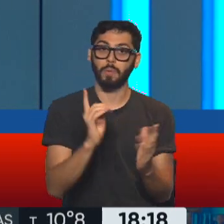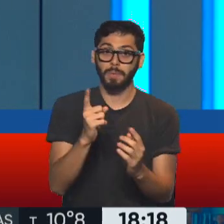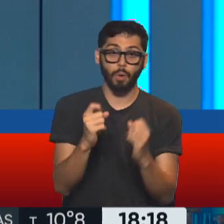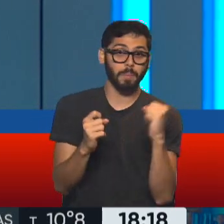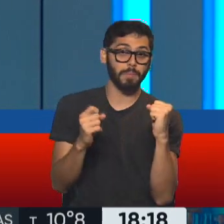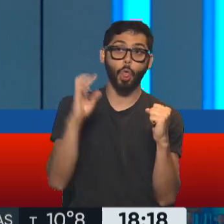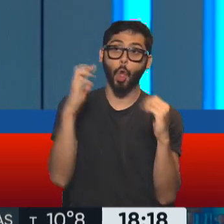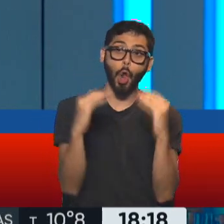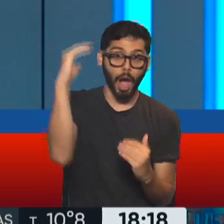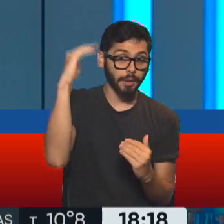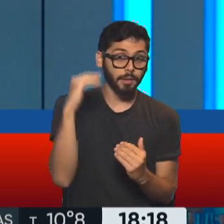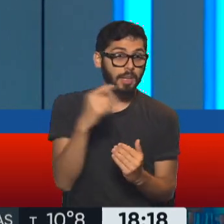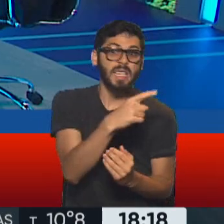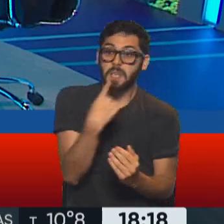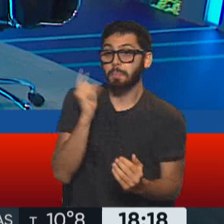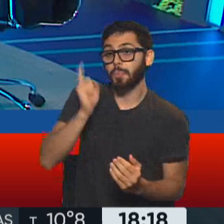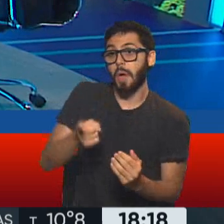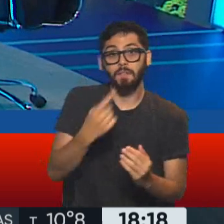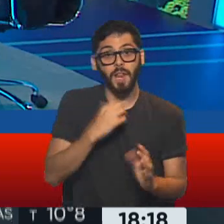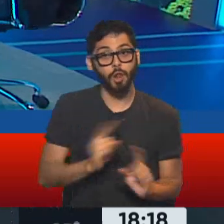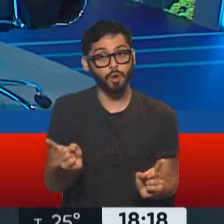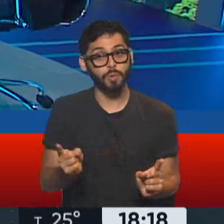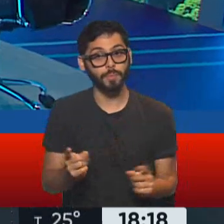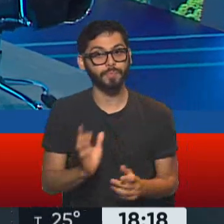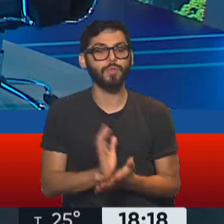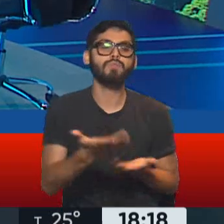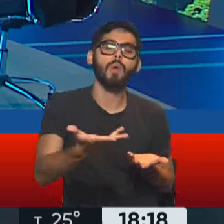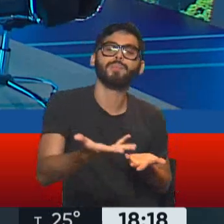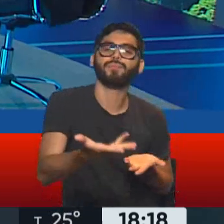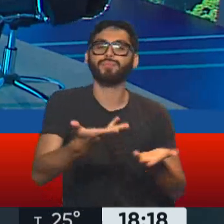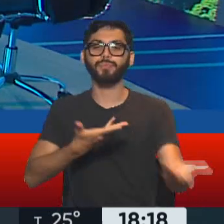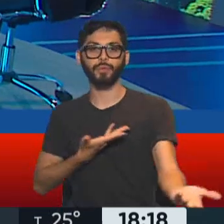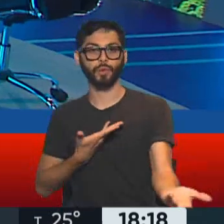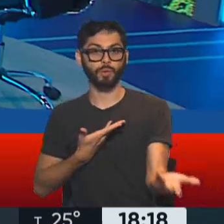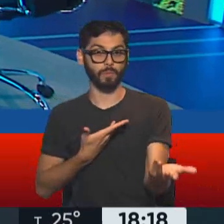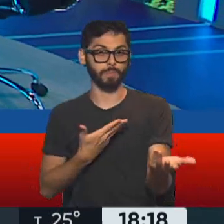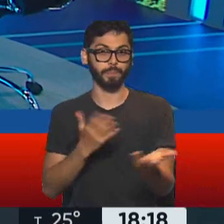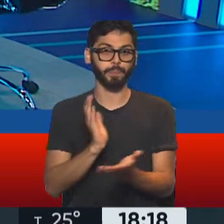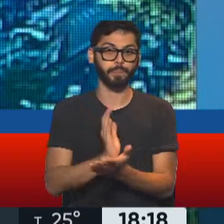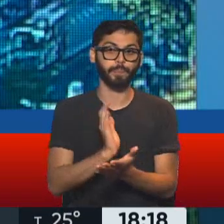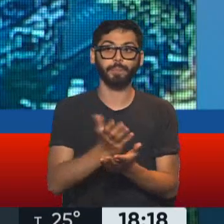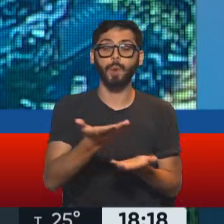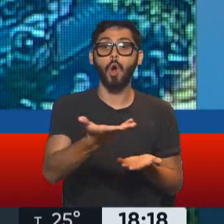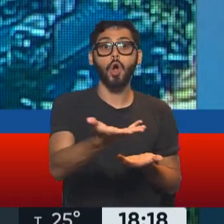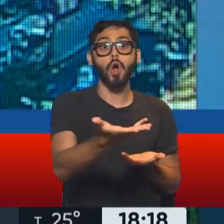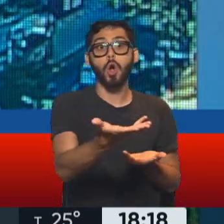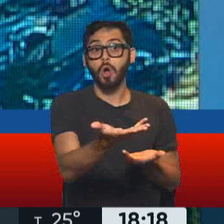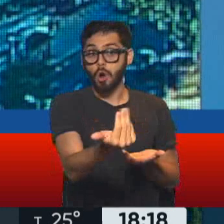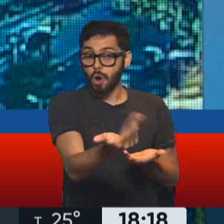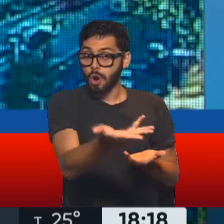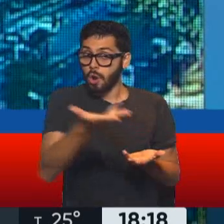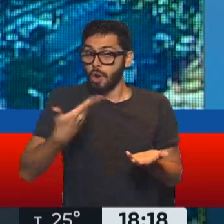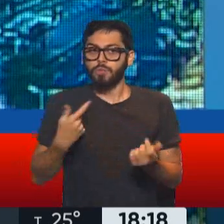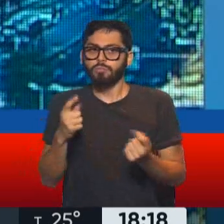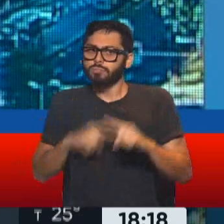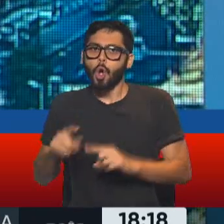que también suele ser una fórmula. El toma y daca fue libertad de acción por un plazo más corto, para decirlo de manera más sencilla, pero esto que dice